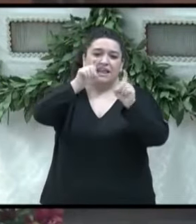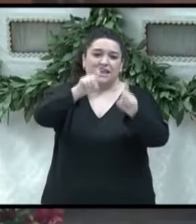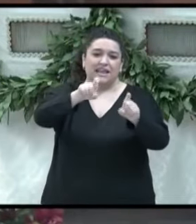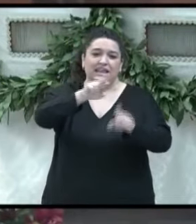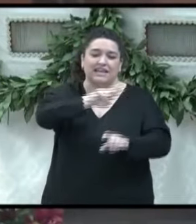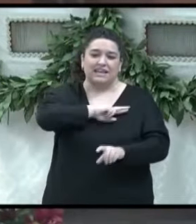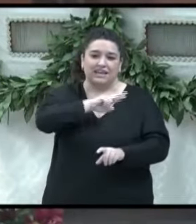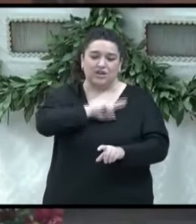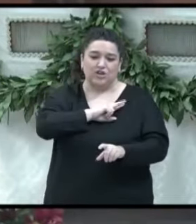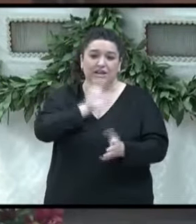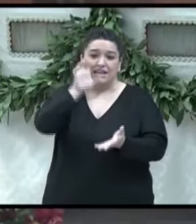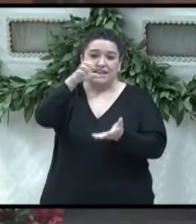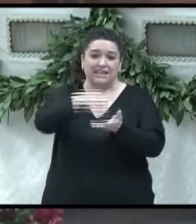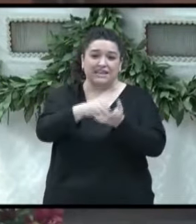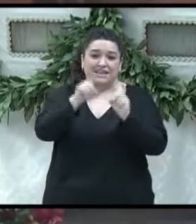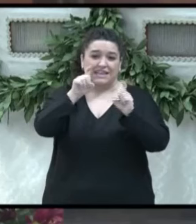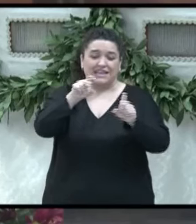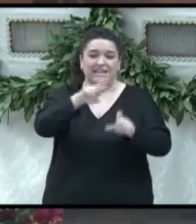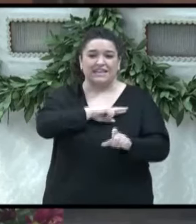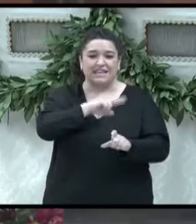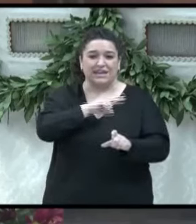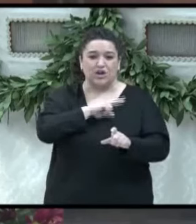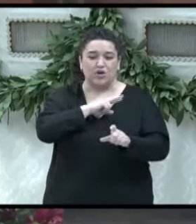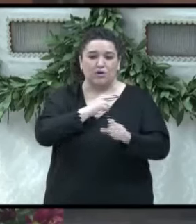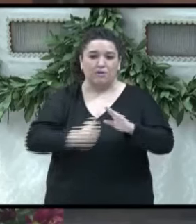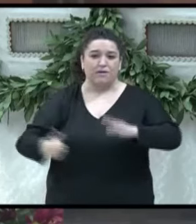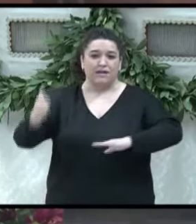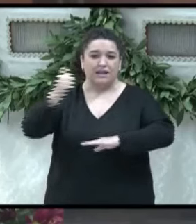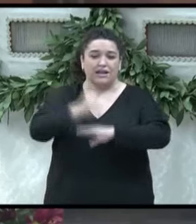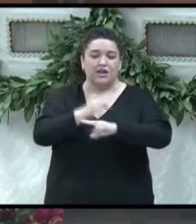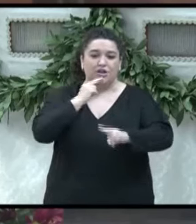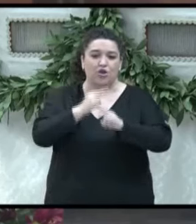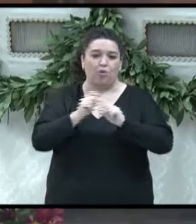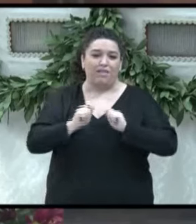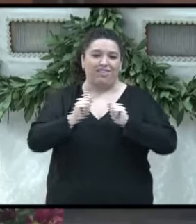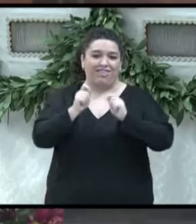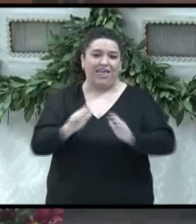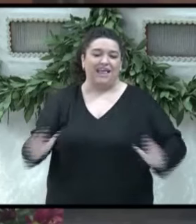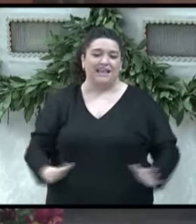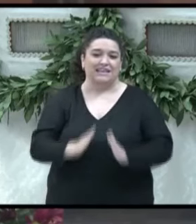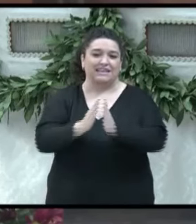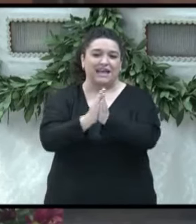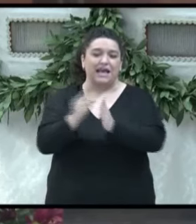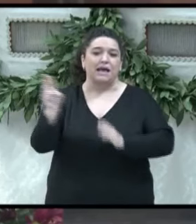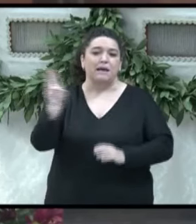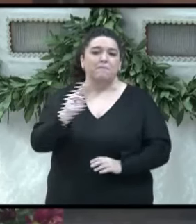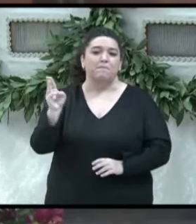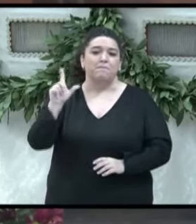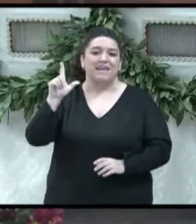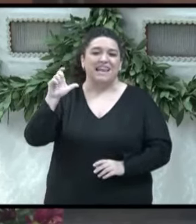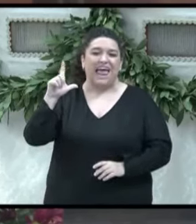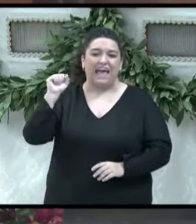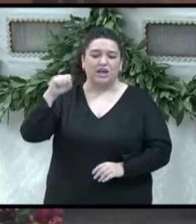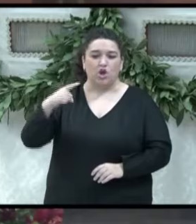seminario mayor en Córdoba se llama de San pelagio o San Pelayo porque en ese